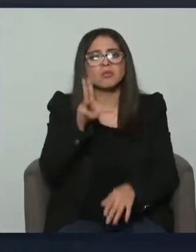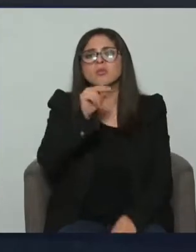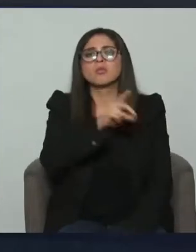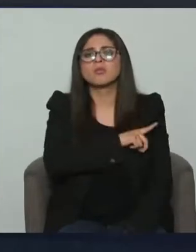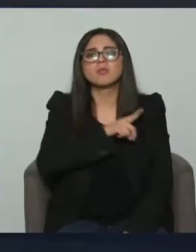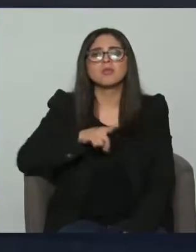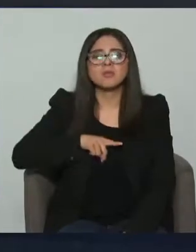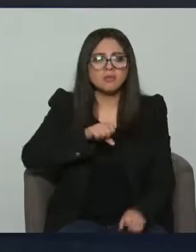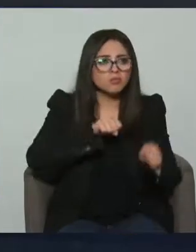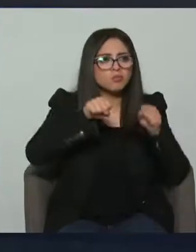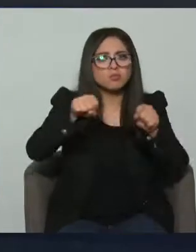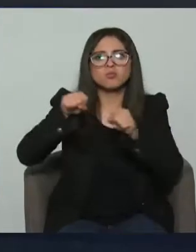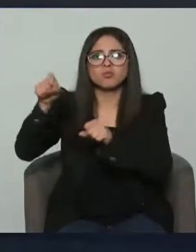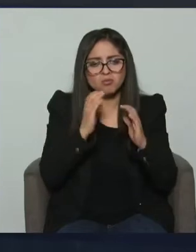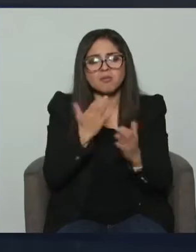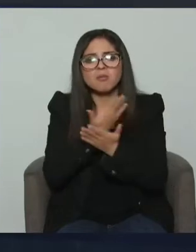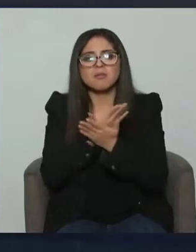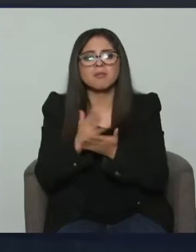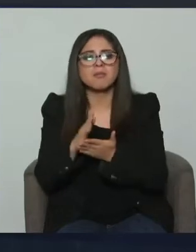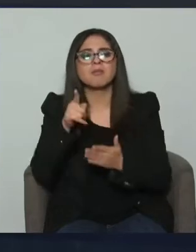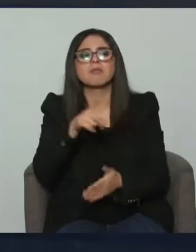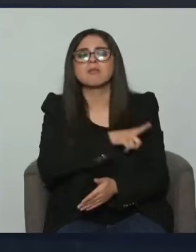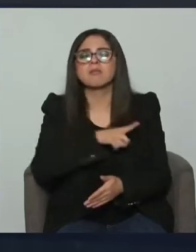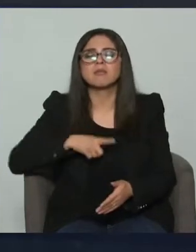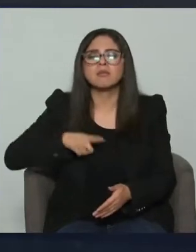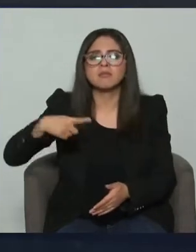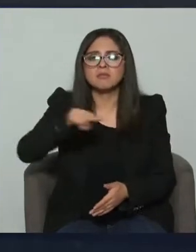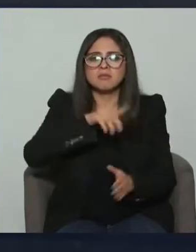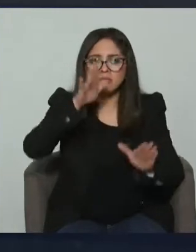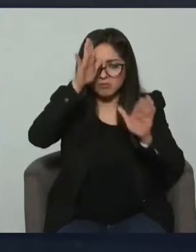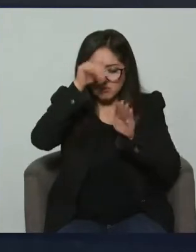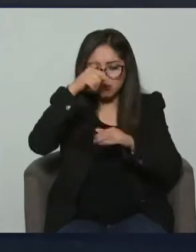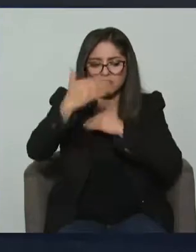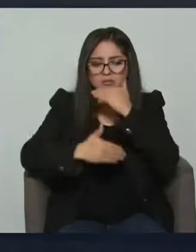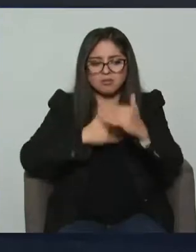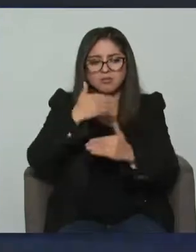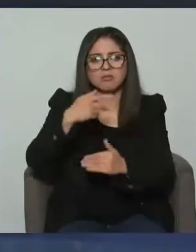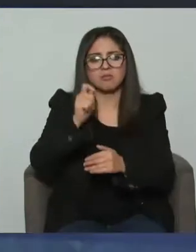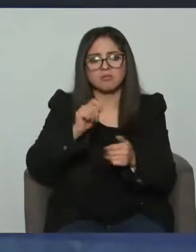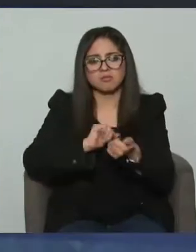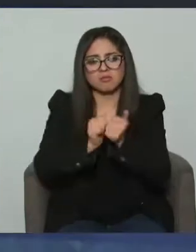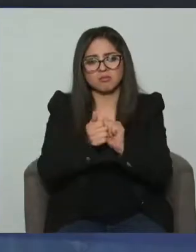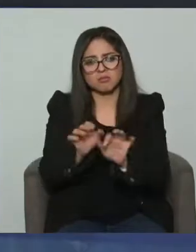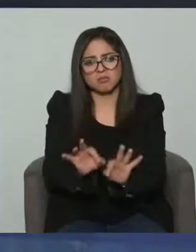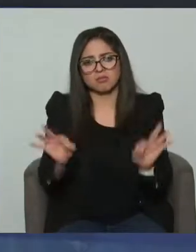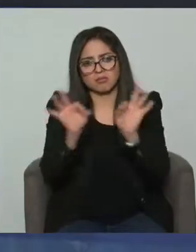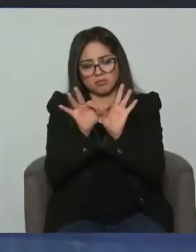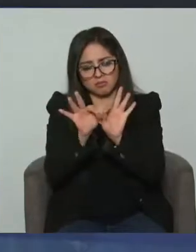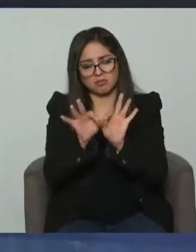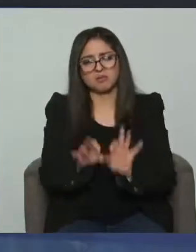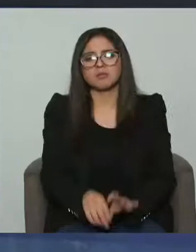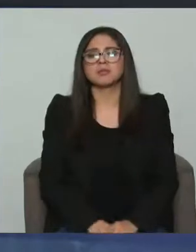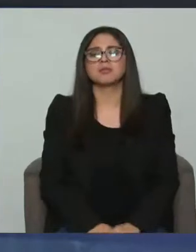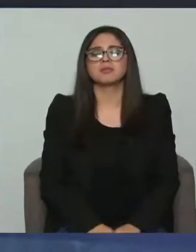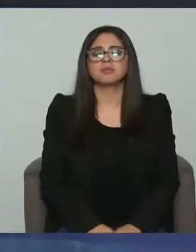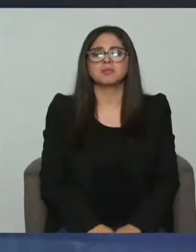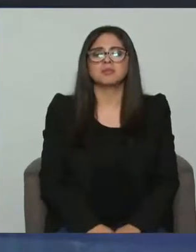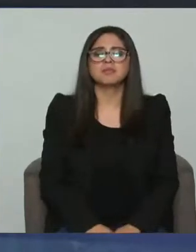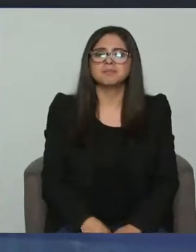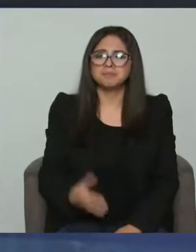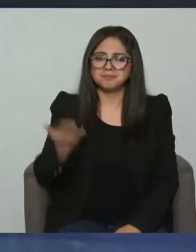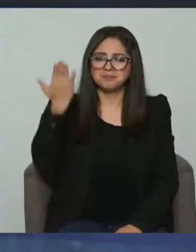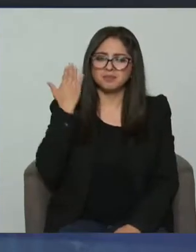para actuar, no esperar a que el gobierno haga las cosas por sí solo, sino todos, sociedad y gobierno, resolver este problema con